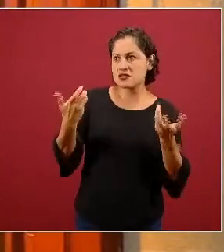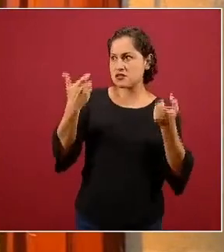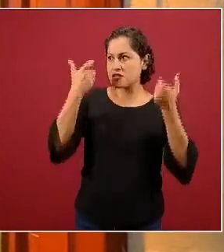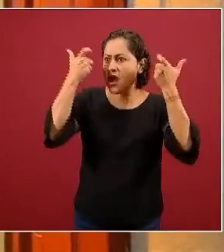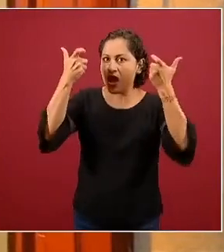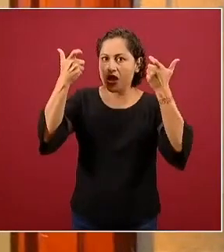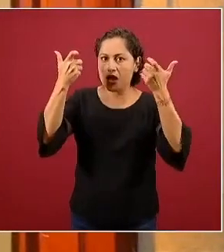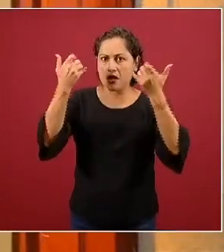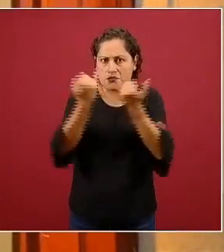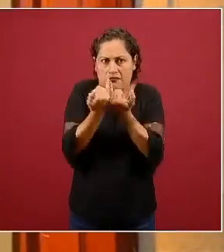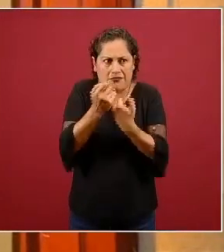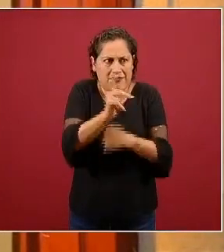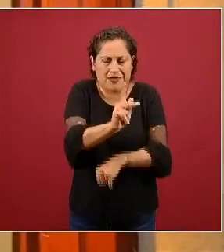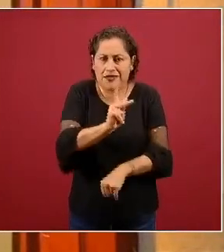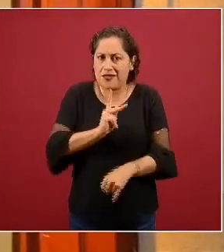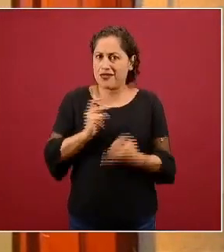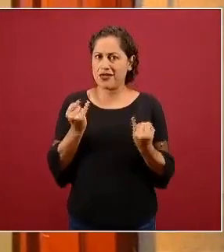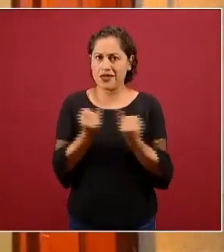pues,